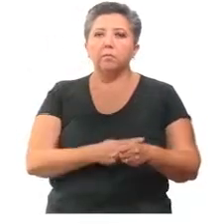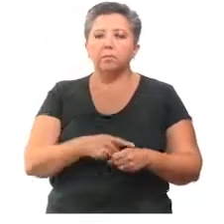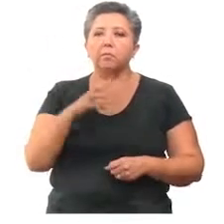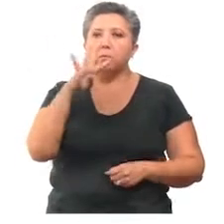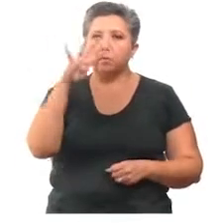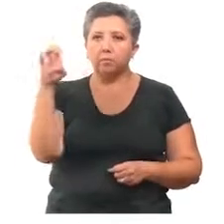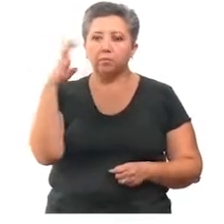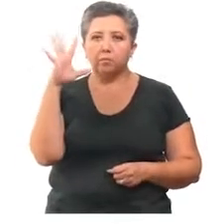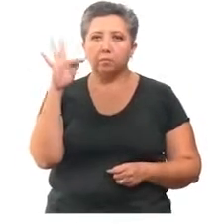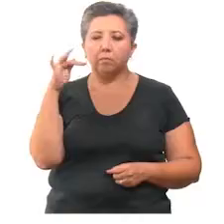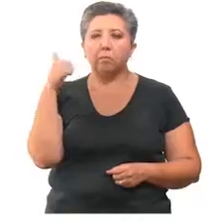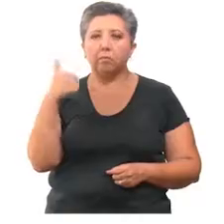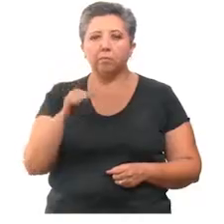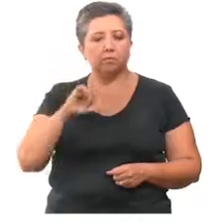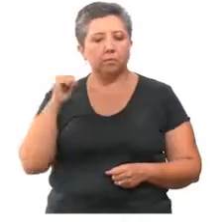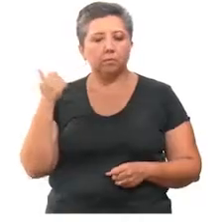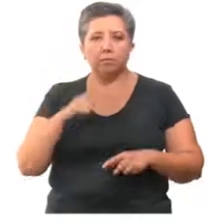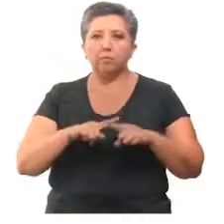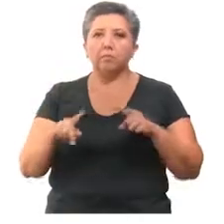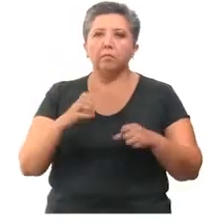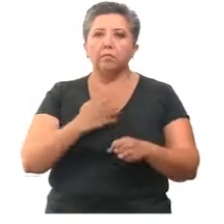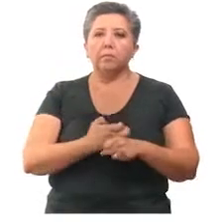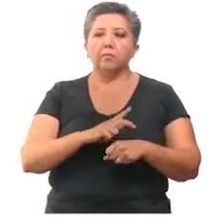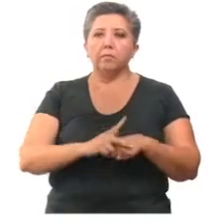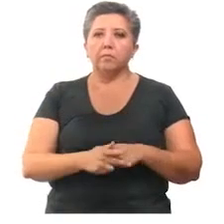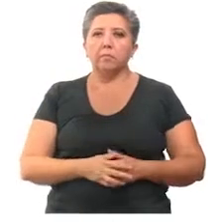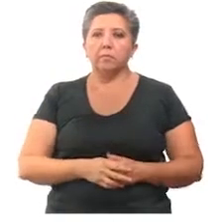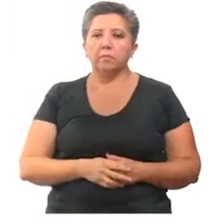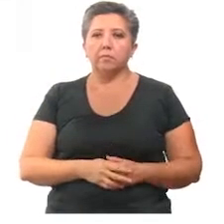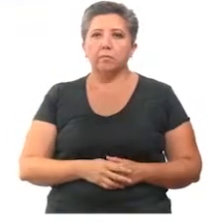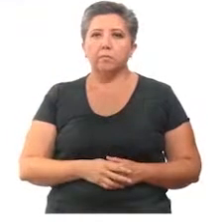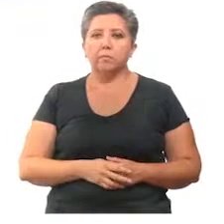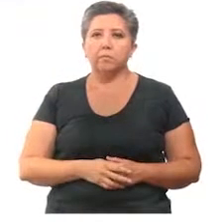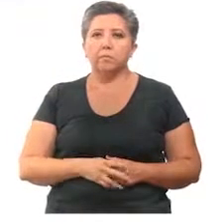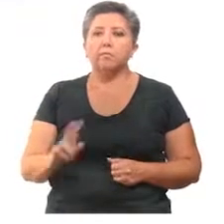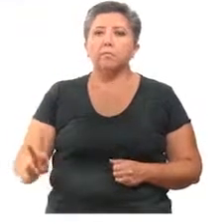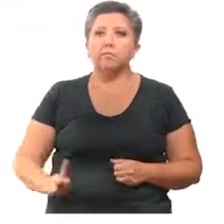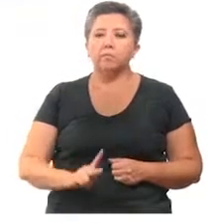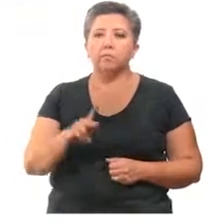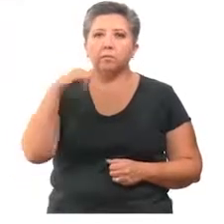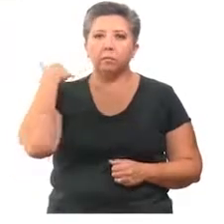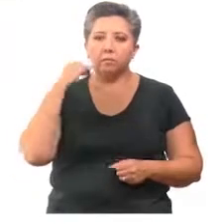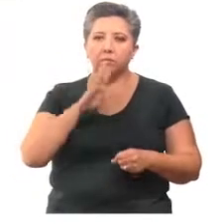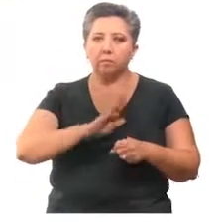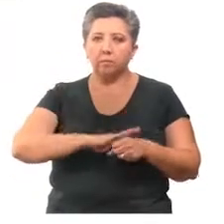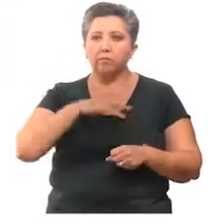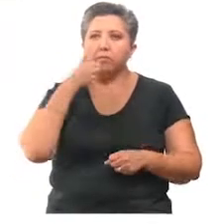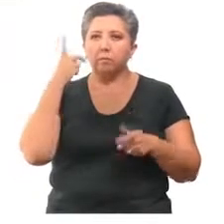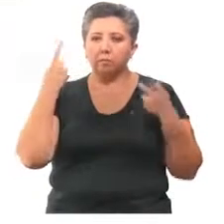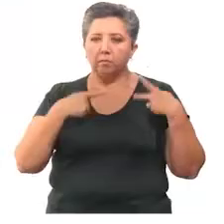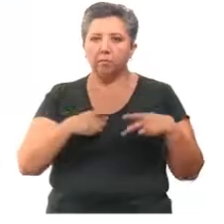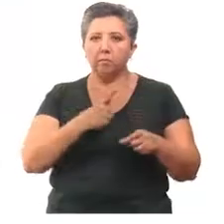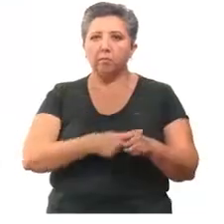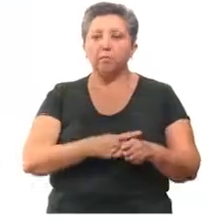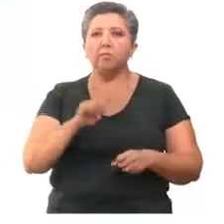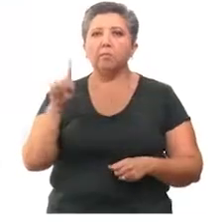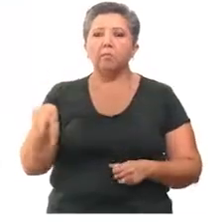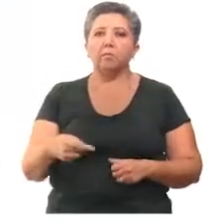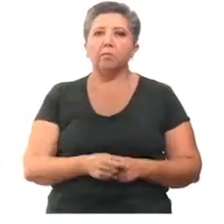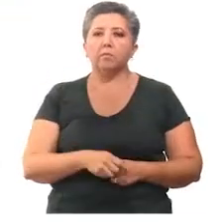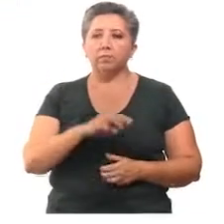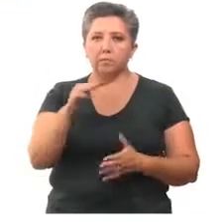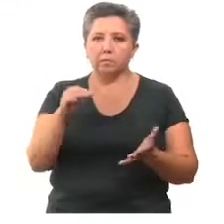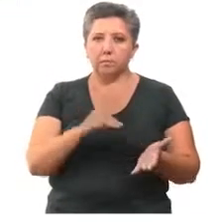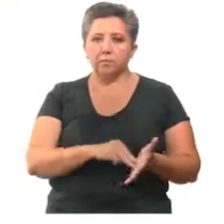positivos, 446 son de otro país u otro estado. Los municipios de Yucatán con mayor número de personas contagiadas